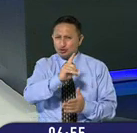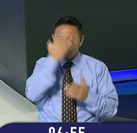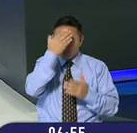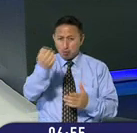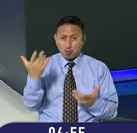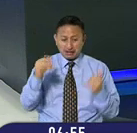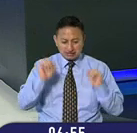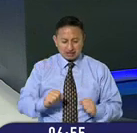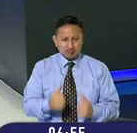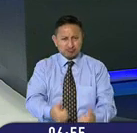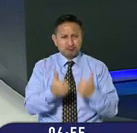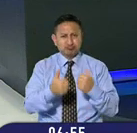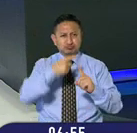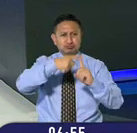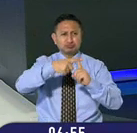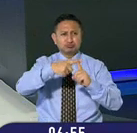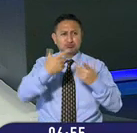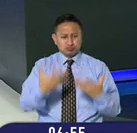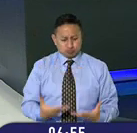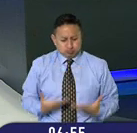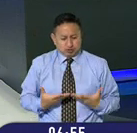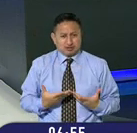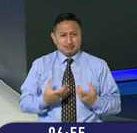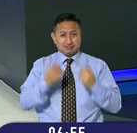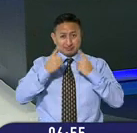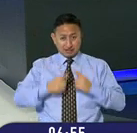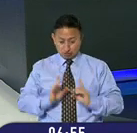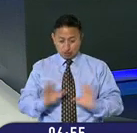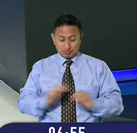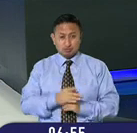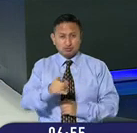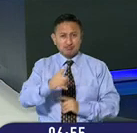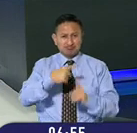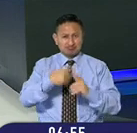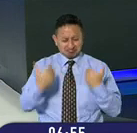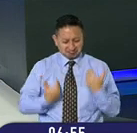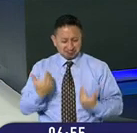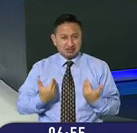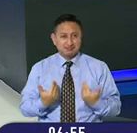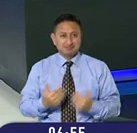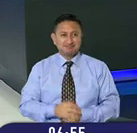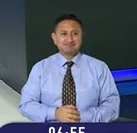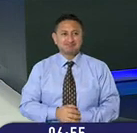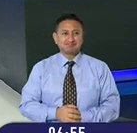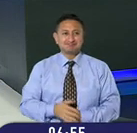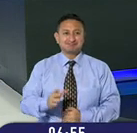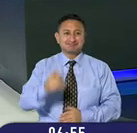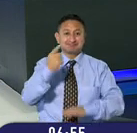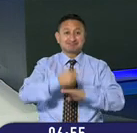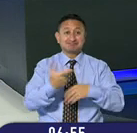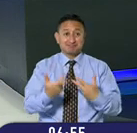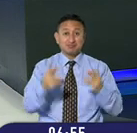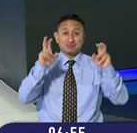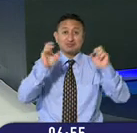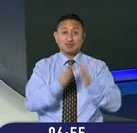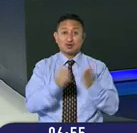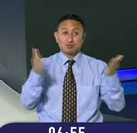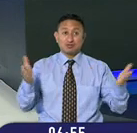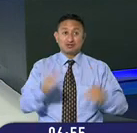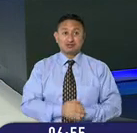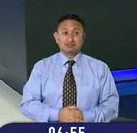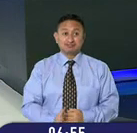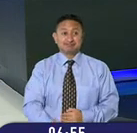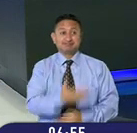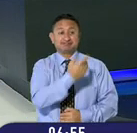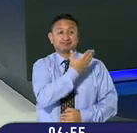dosis importante, no se deje dar por la depre. Usted merece ser feliz. Así es, eso, los titulares decreto. De Diario Comercio. ¿Quieres saber? Aquí está, a ver,